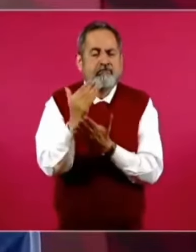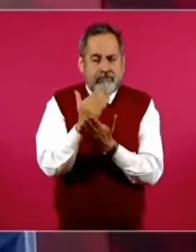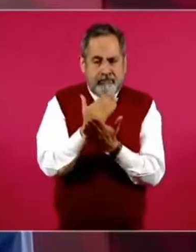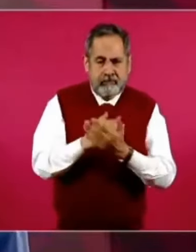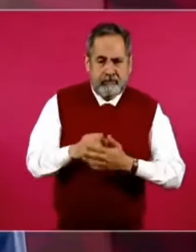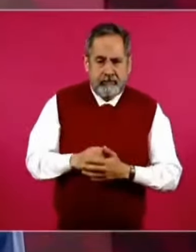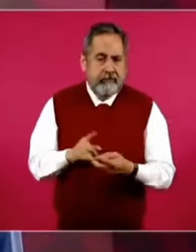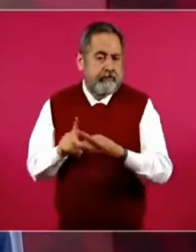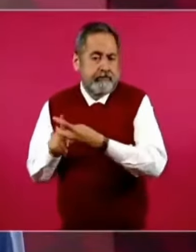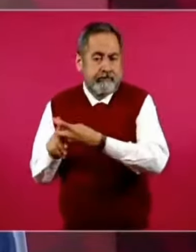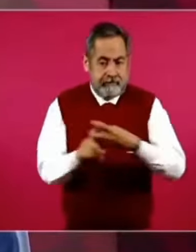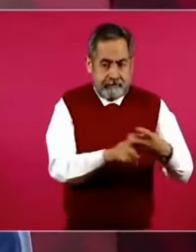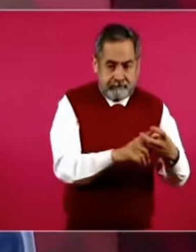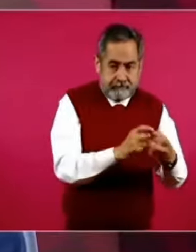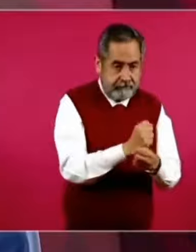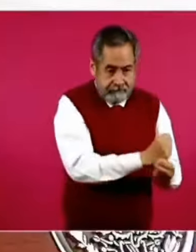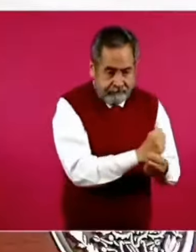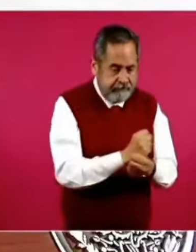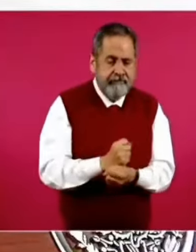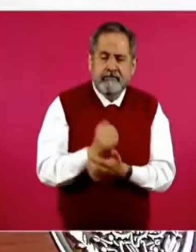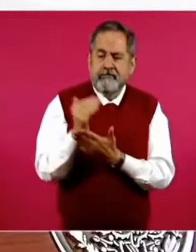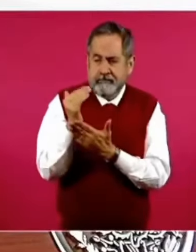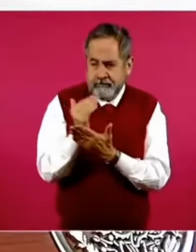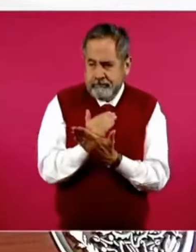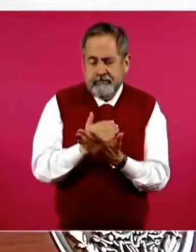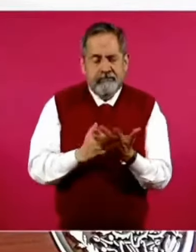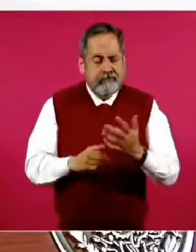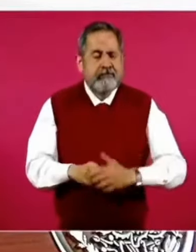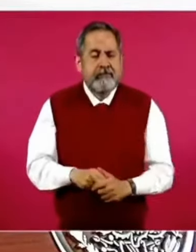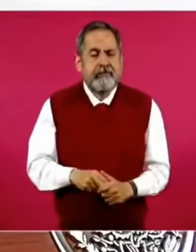los secuestros,